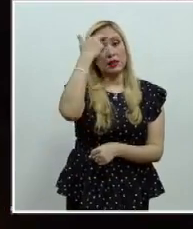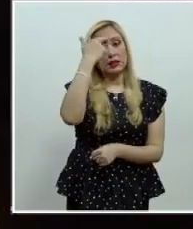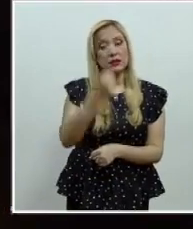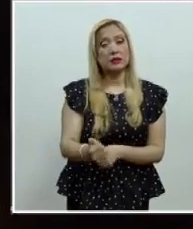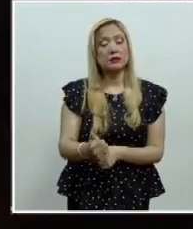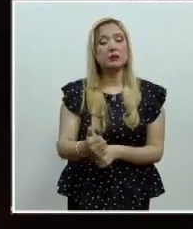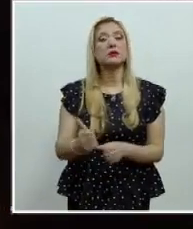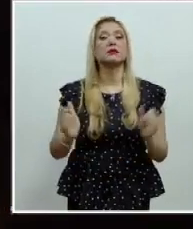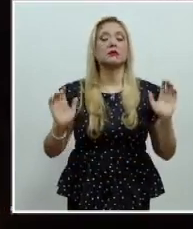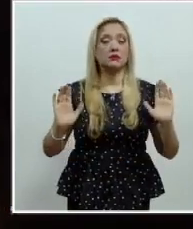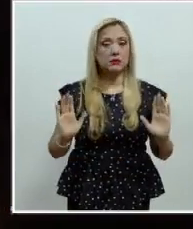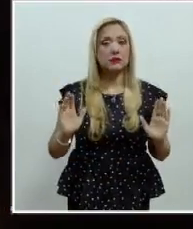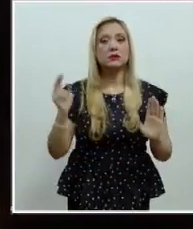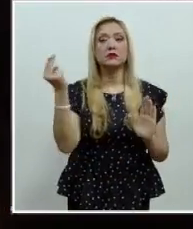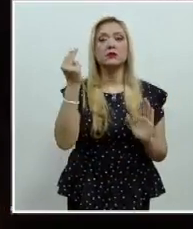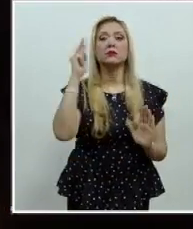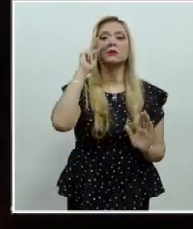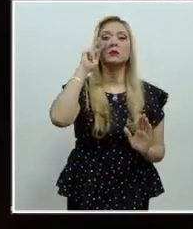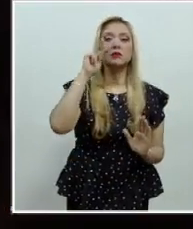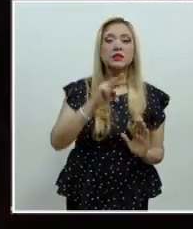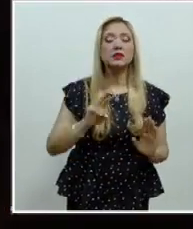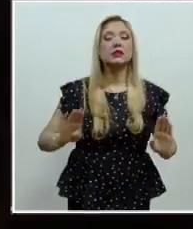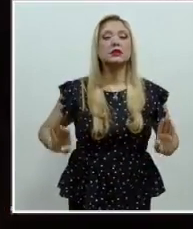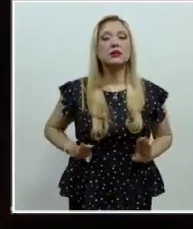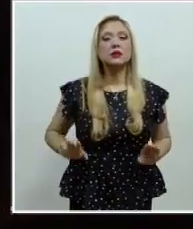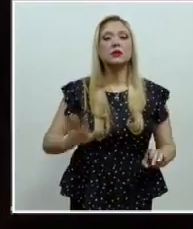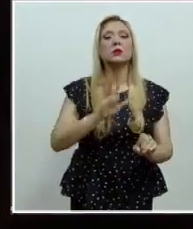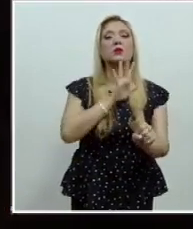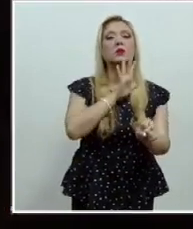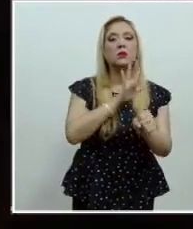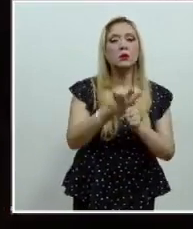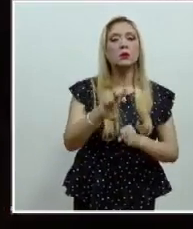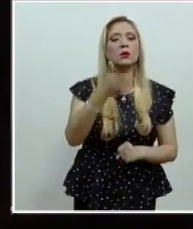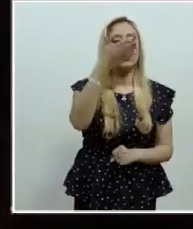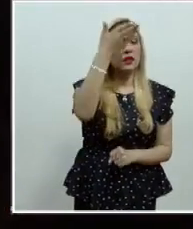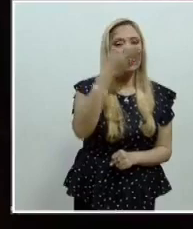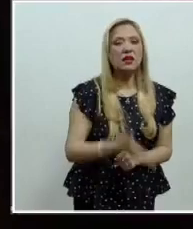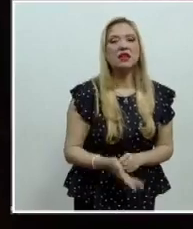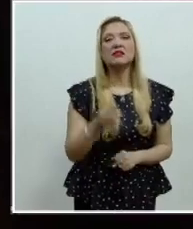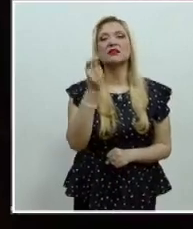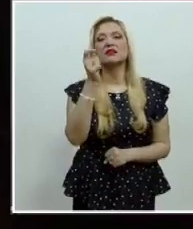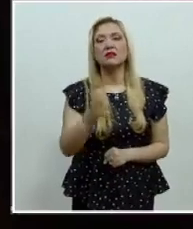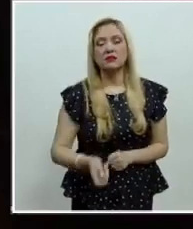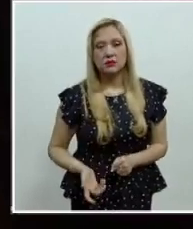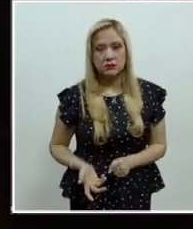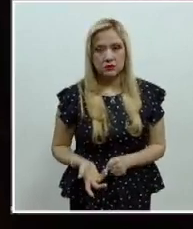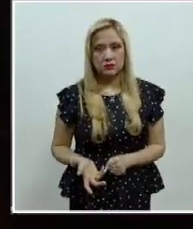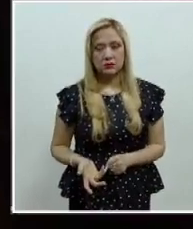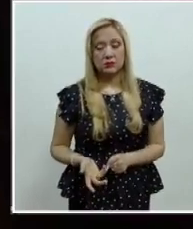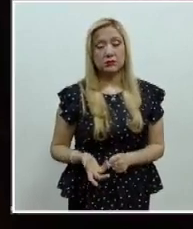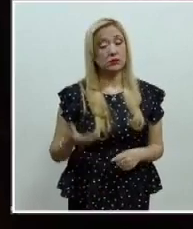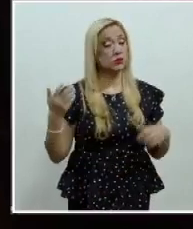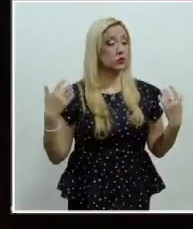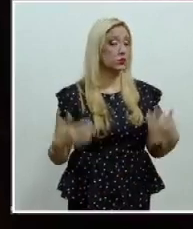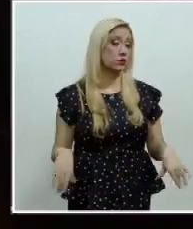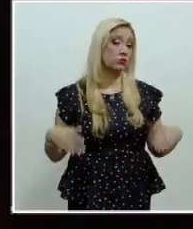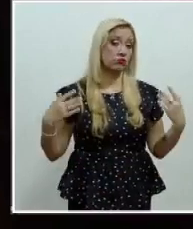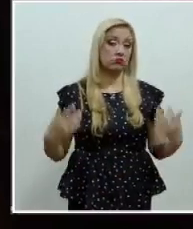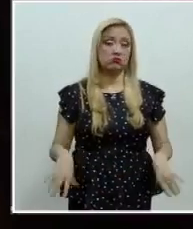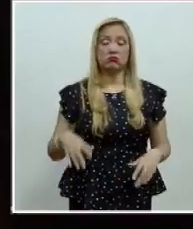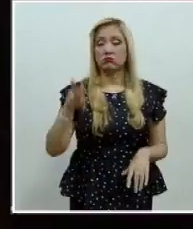de acceso a la justicia, a la Fiscalía, tiene que ser tomado en cuenta. Y es toda